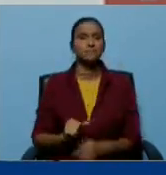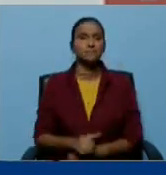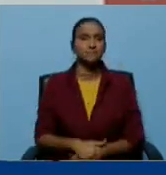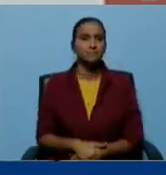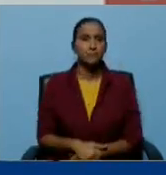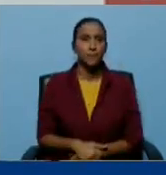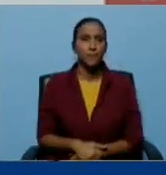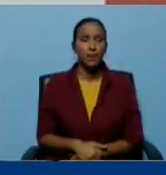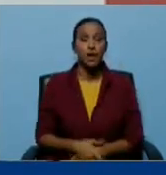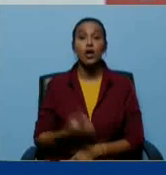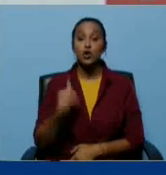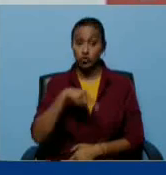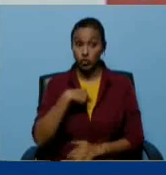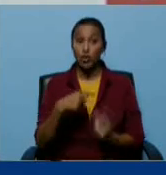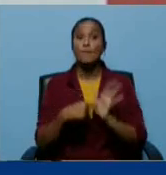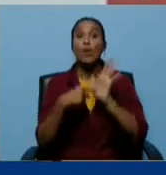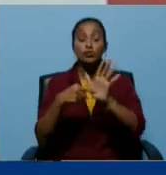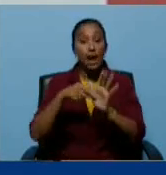Sacamos las grabaciones